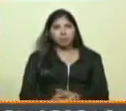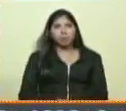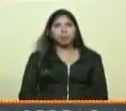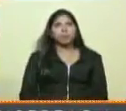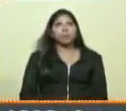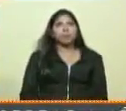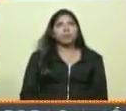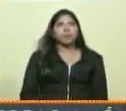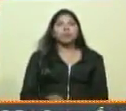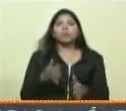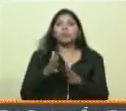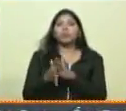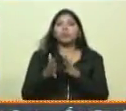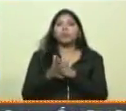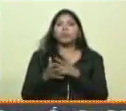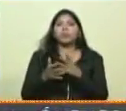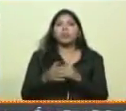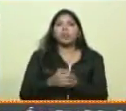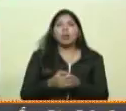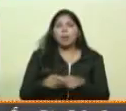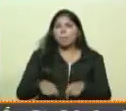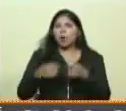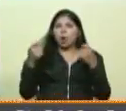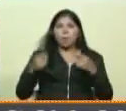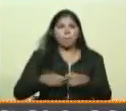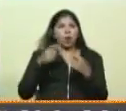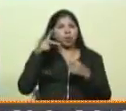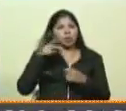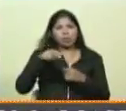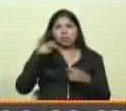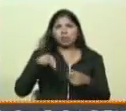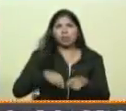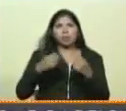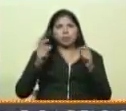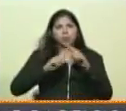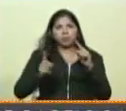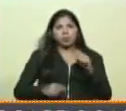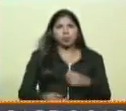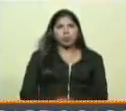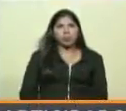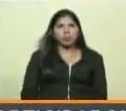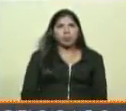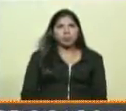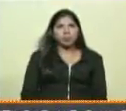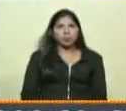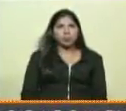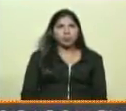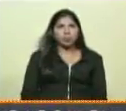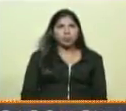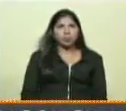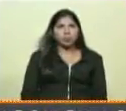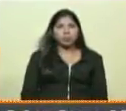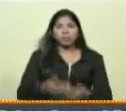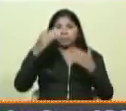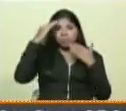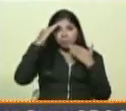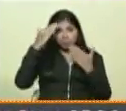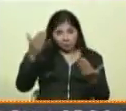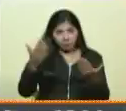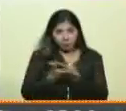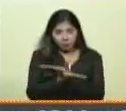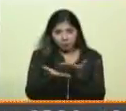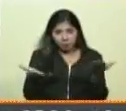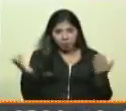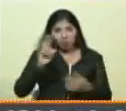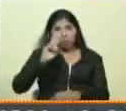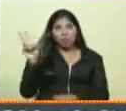los recientes ataques de sabotaje energético en esa entidad. Adelante, ministro. Saludos, camaradas, compatriotas venezolanos